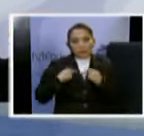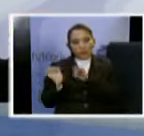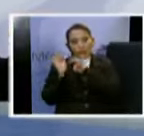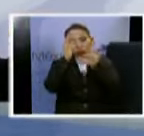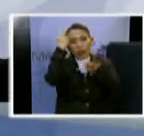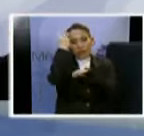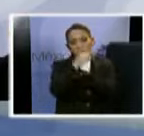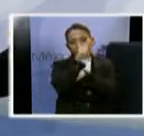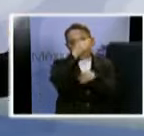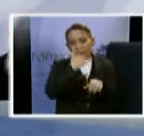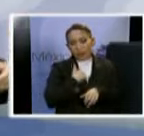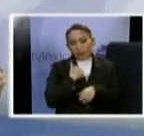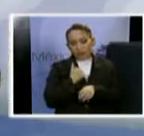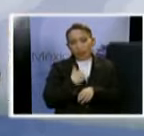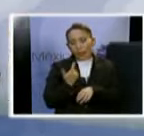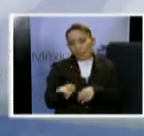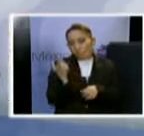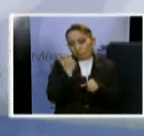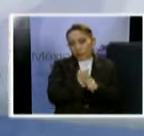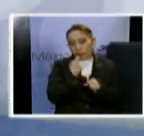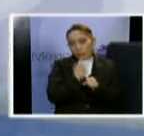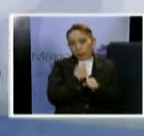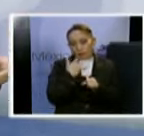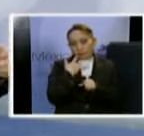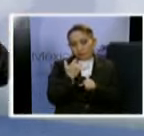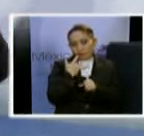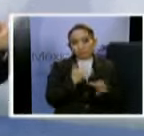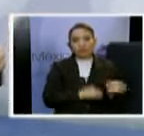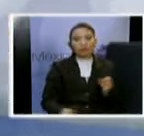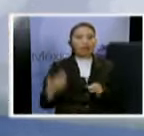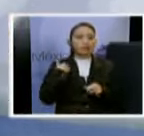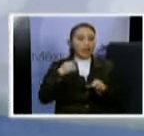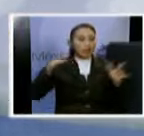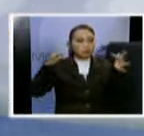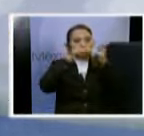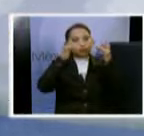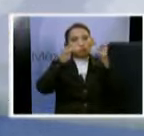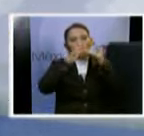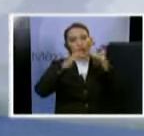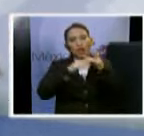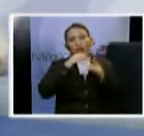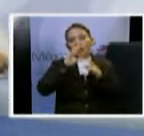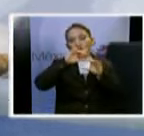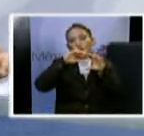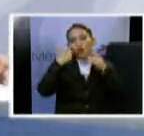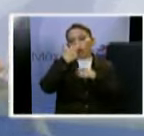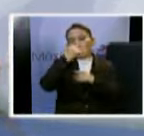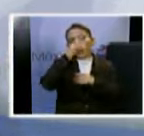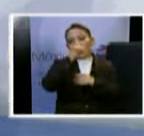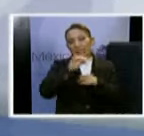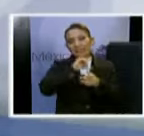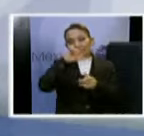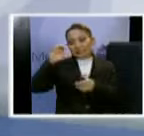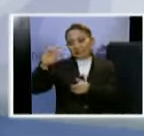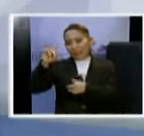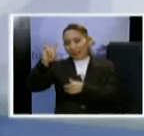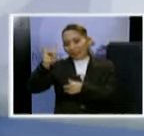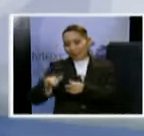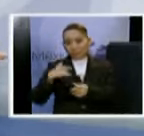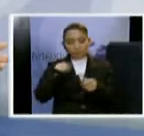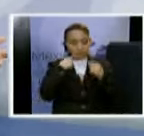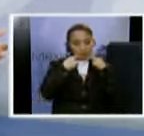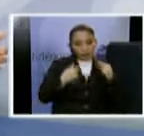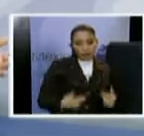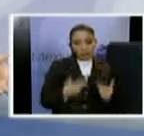están viajando a Canadá, es su primer esfuerzo. Se están interconectando Global Entry, Nexus y Sentry. En